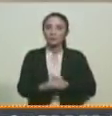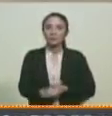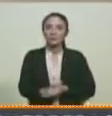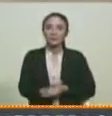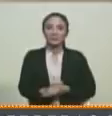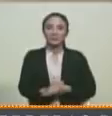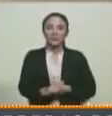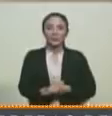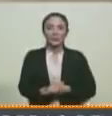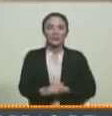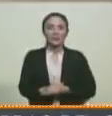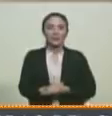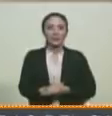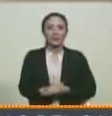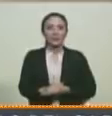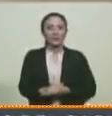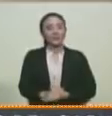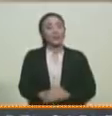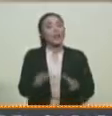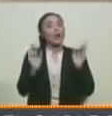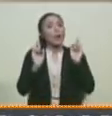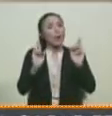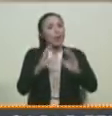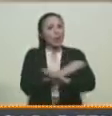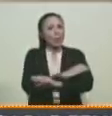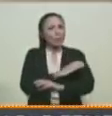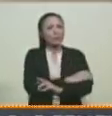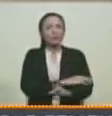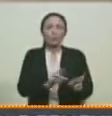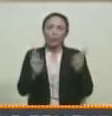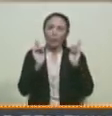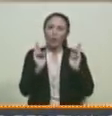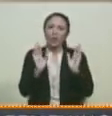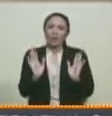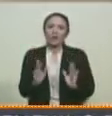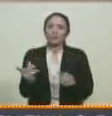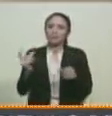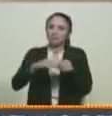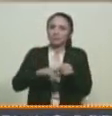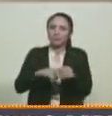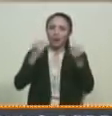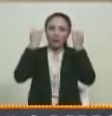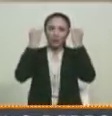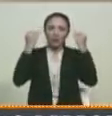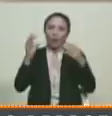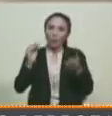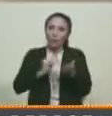Ojalá la oposición retomara las oposiciones que existen, retomara